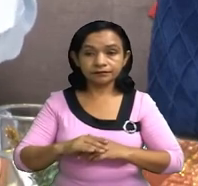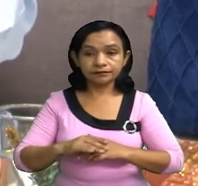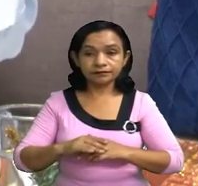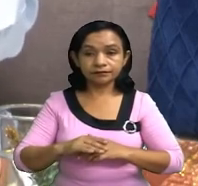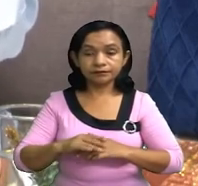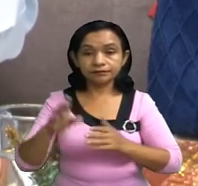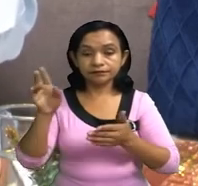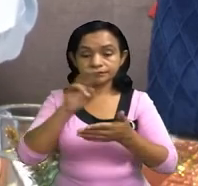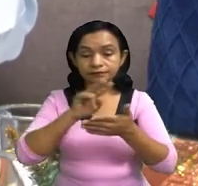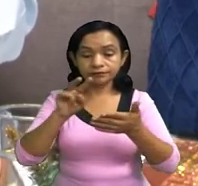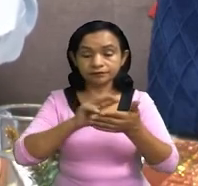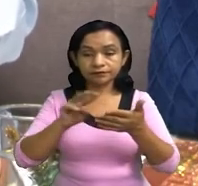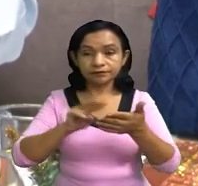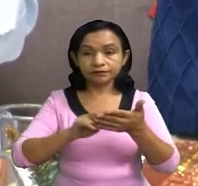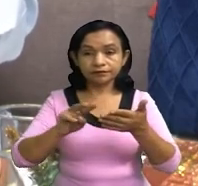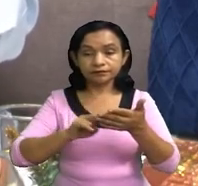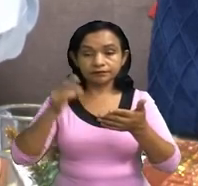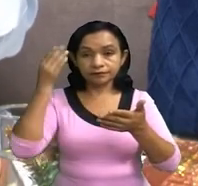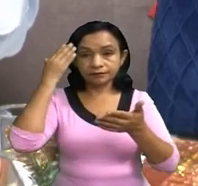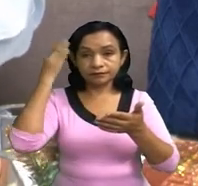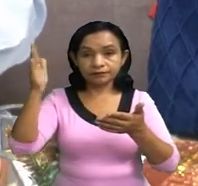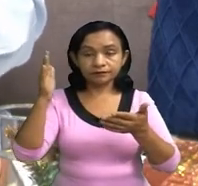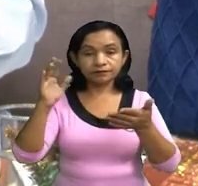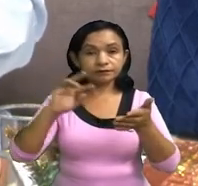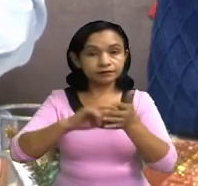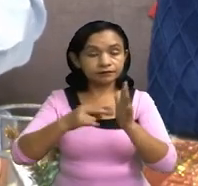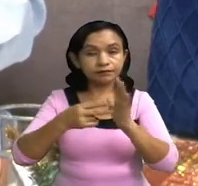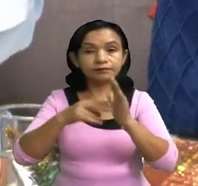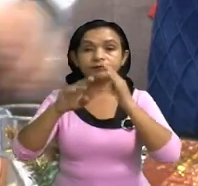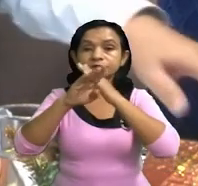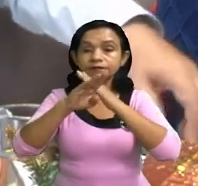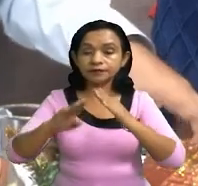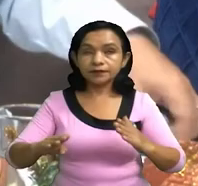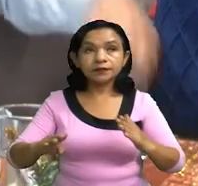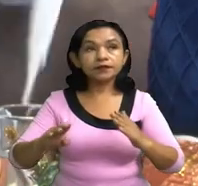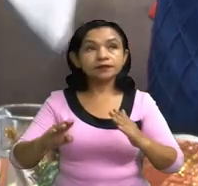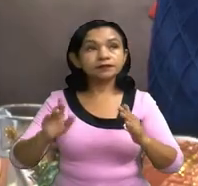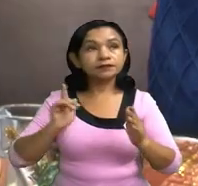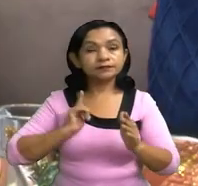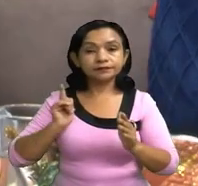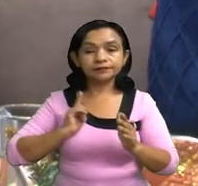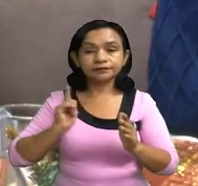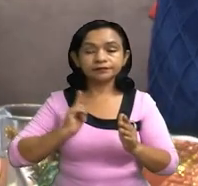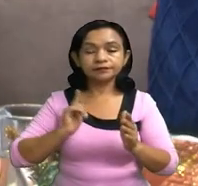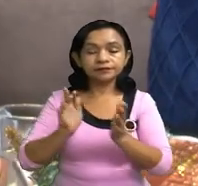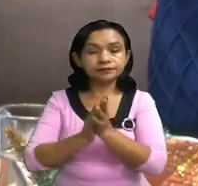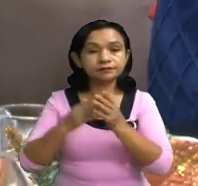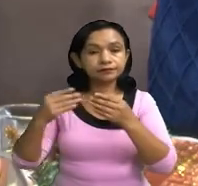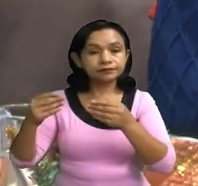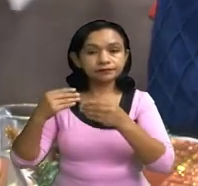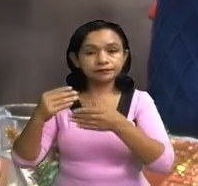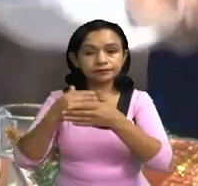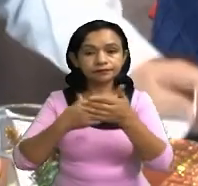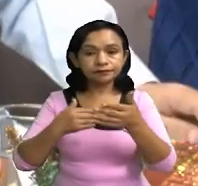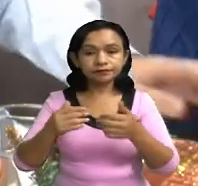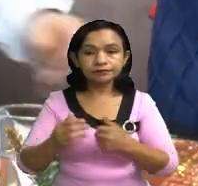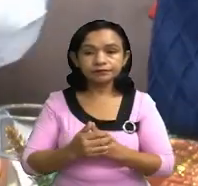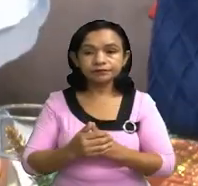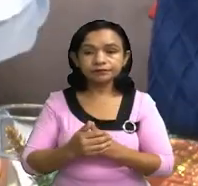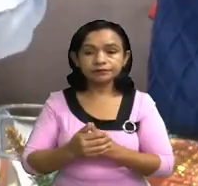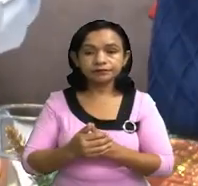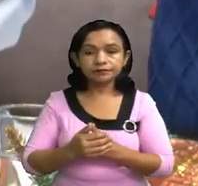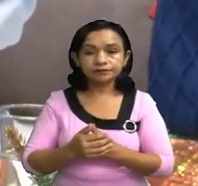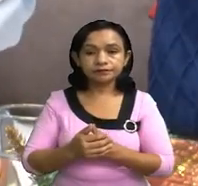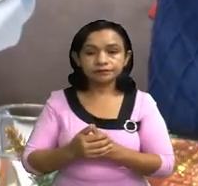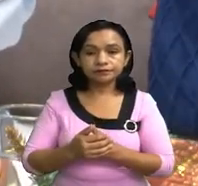decir para que se sepa qué es la paz que está contenido en este documento. Okay, dice